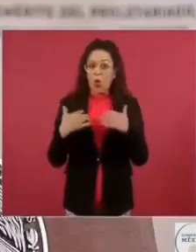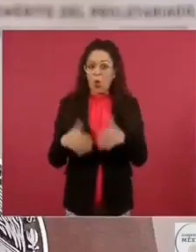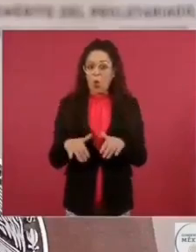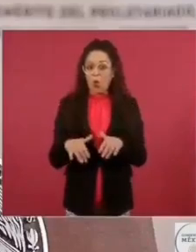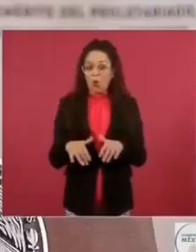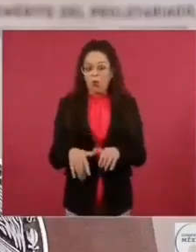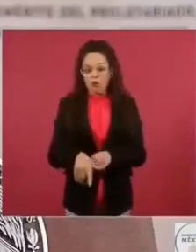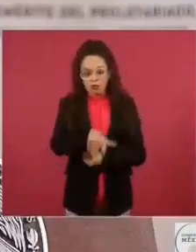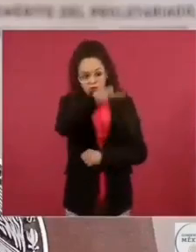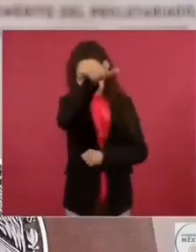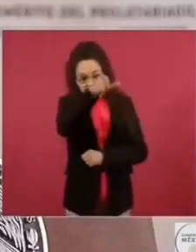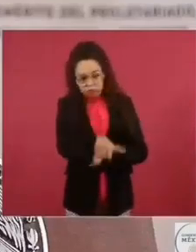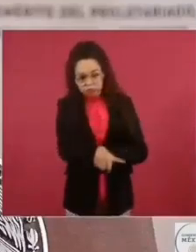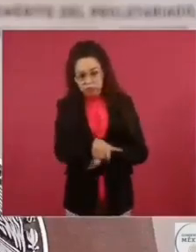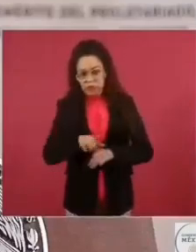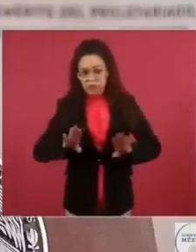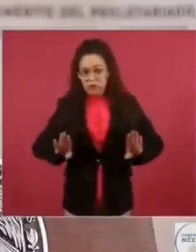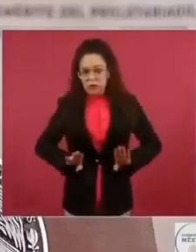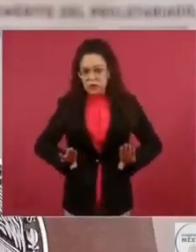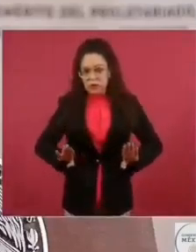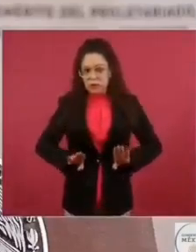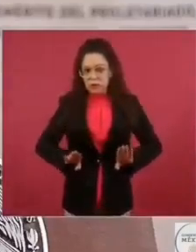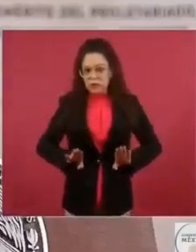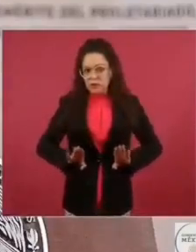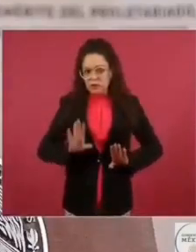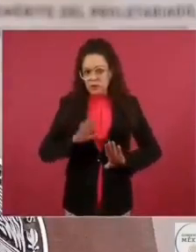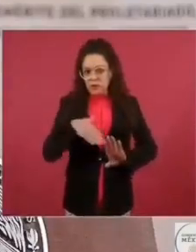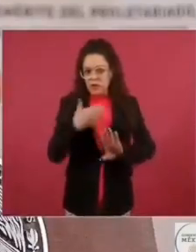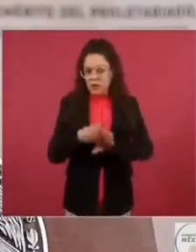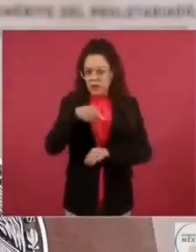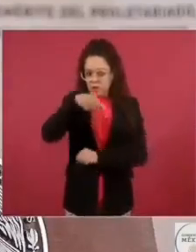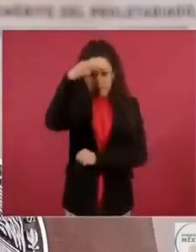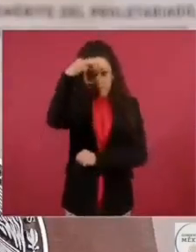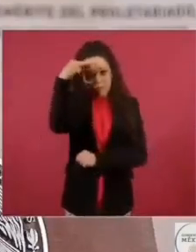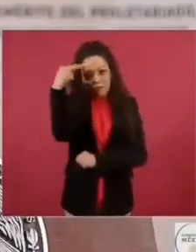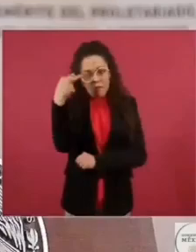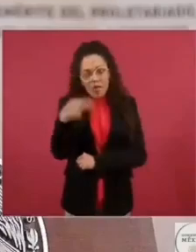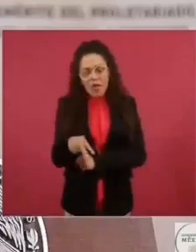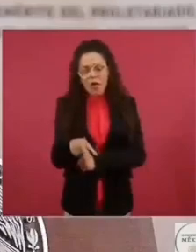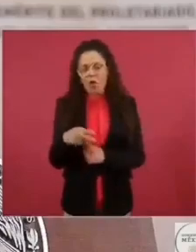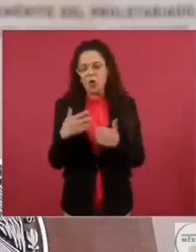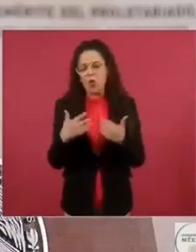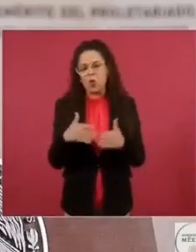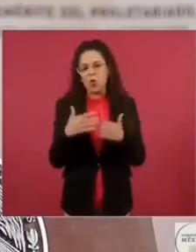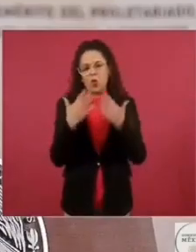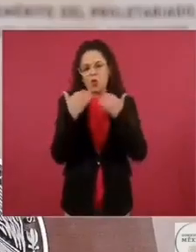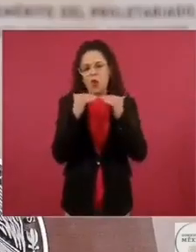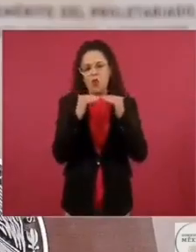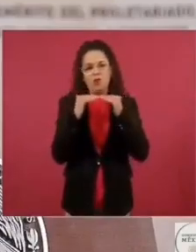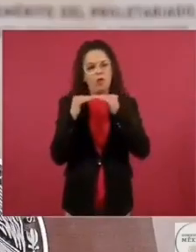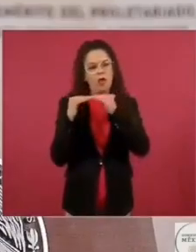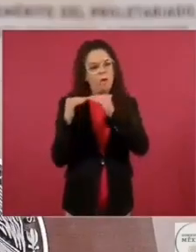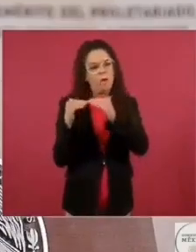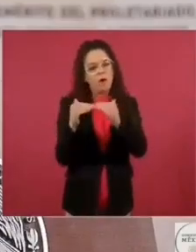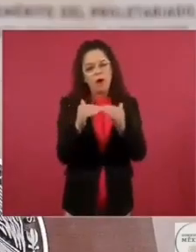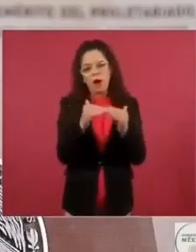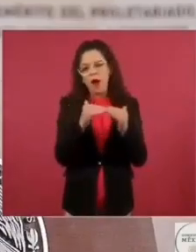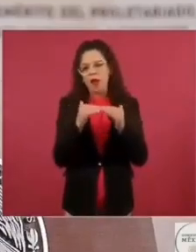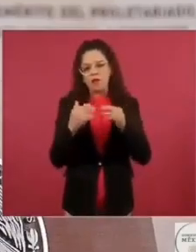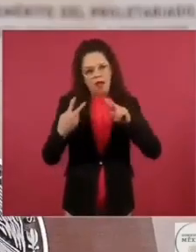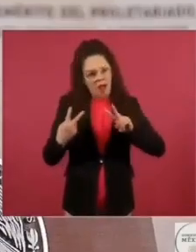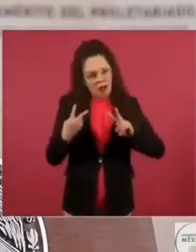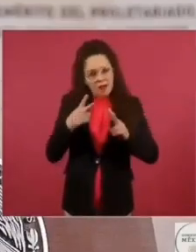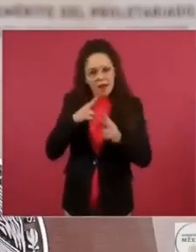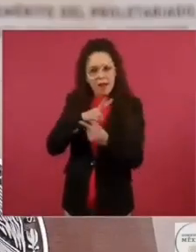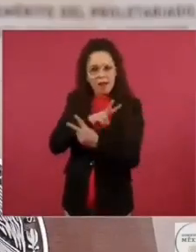tomar una medida en contra de los dichos de Jorge Castañeda. O sea, no he visto nada, yo